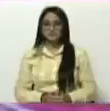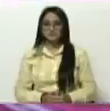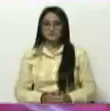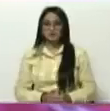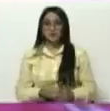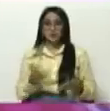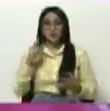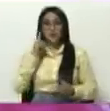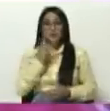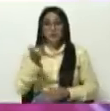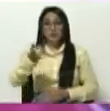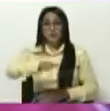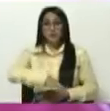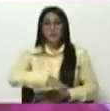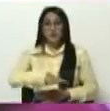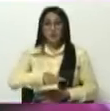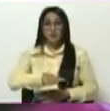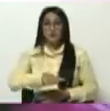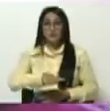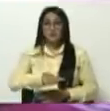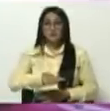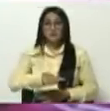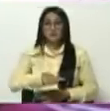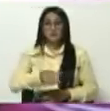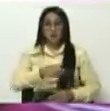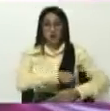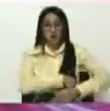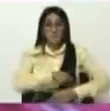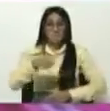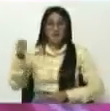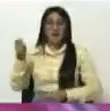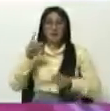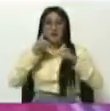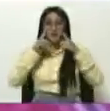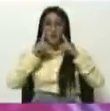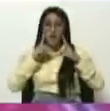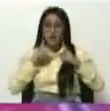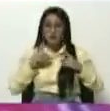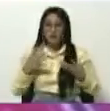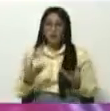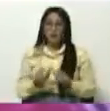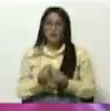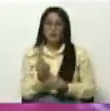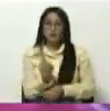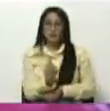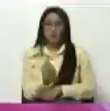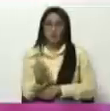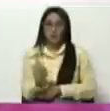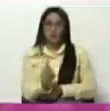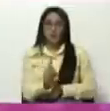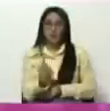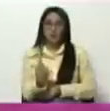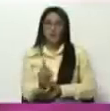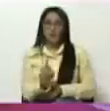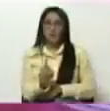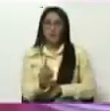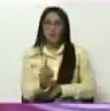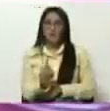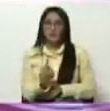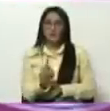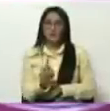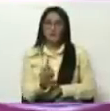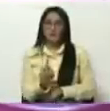Cuando Bolívar murió con esta espada, llorando junto a él, solitario, Ezequiel